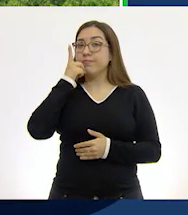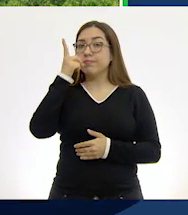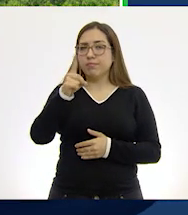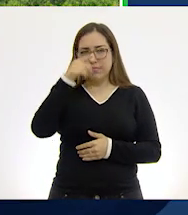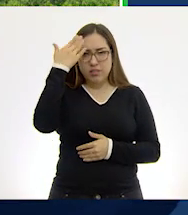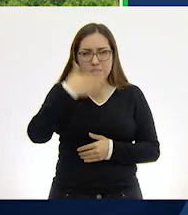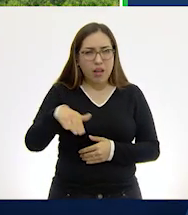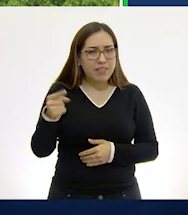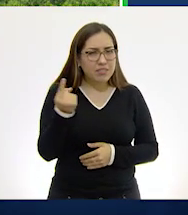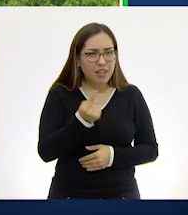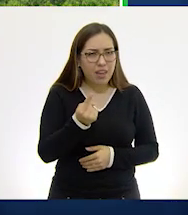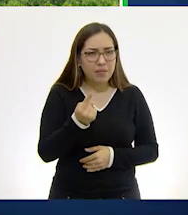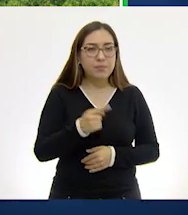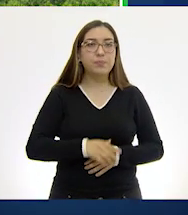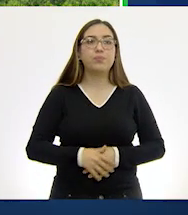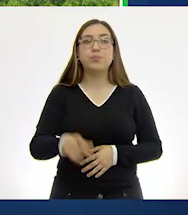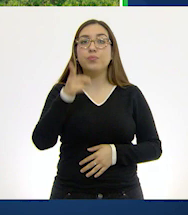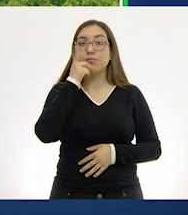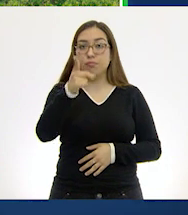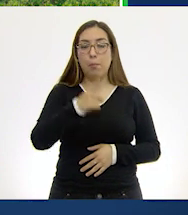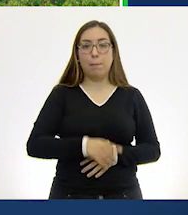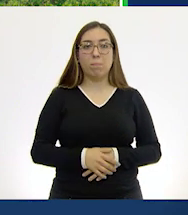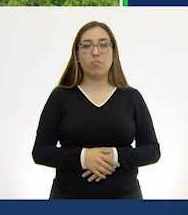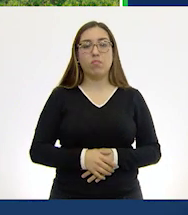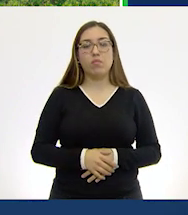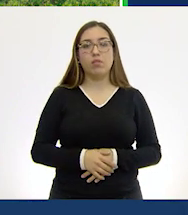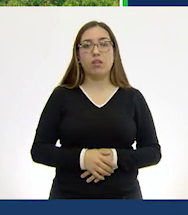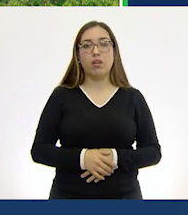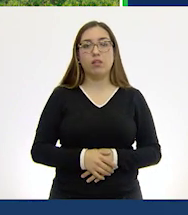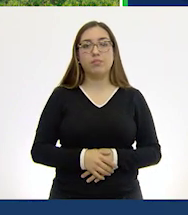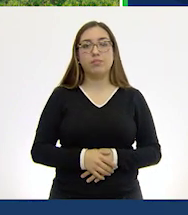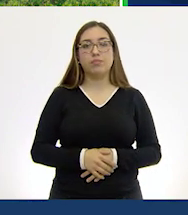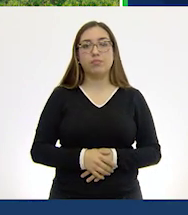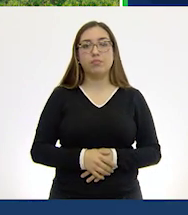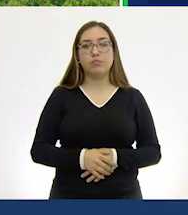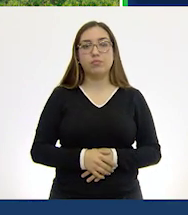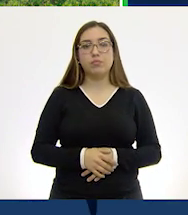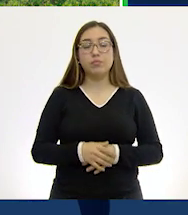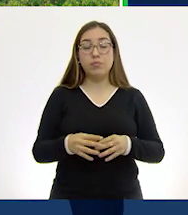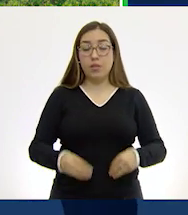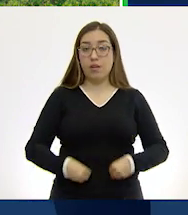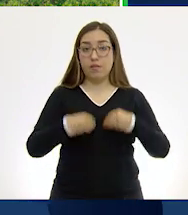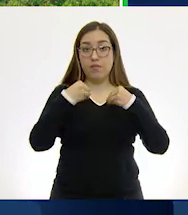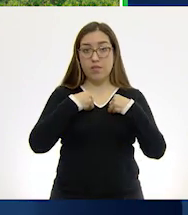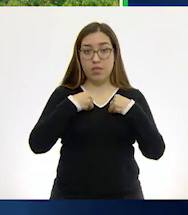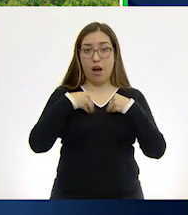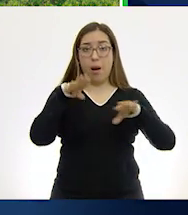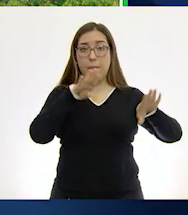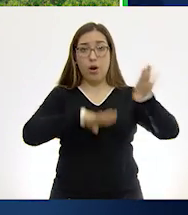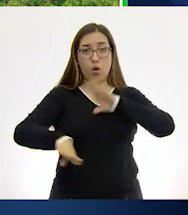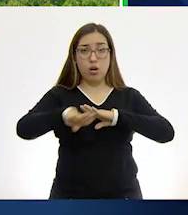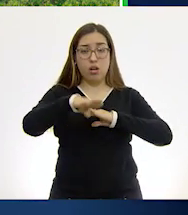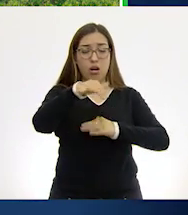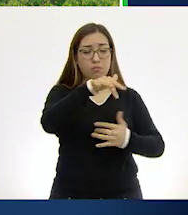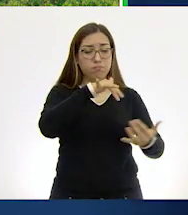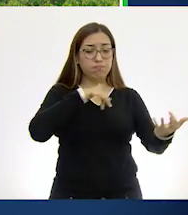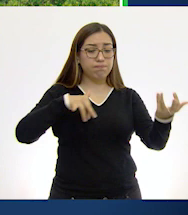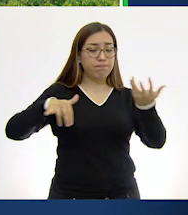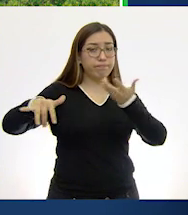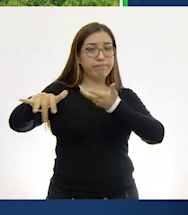¿sabías qué? Pongan mucha atención, dice, la biodiversidad o diversidad biológica es la variedad de la